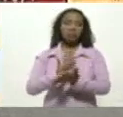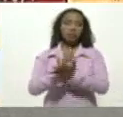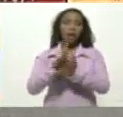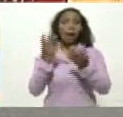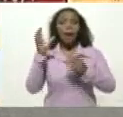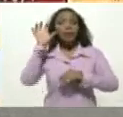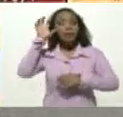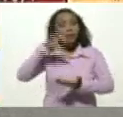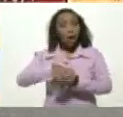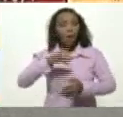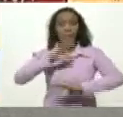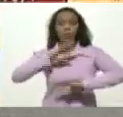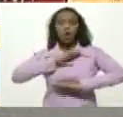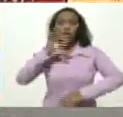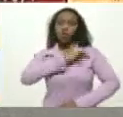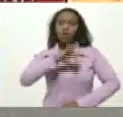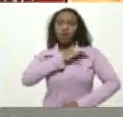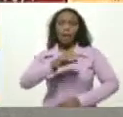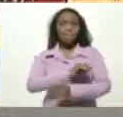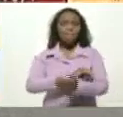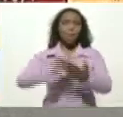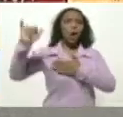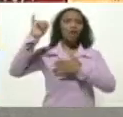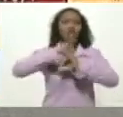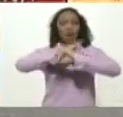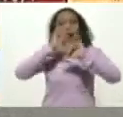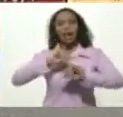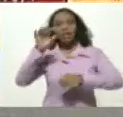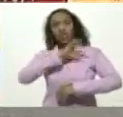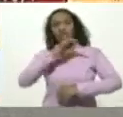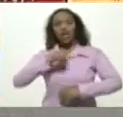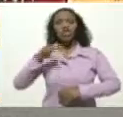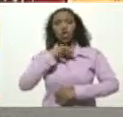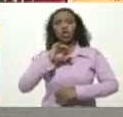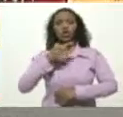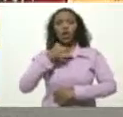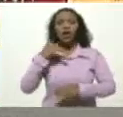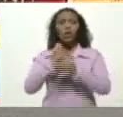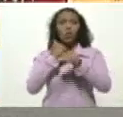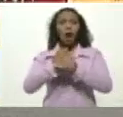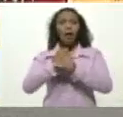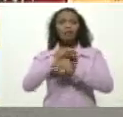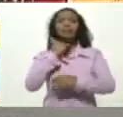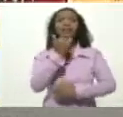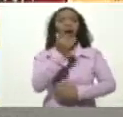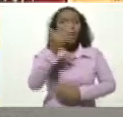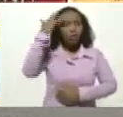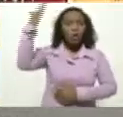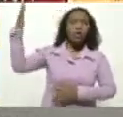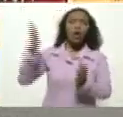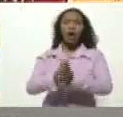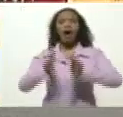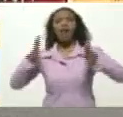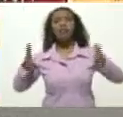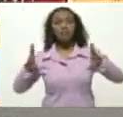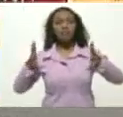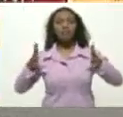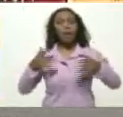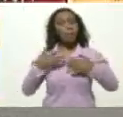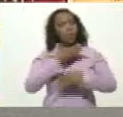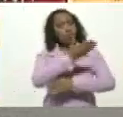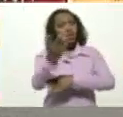de bienestar social, la máxima felicidad social. Estaremos más cerca del sueño grande. Para que